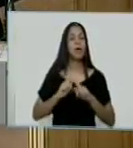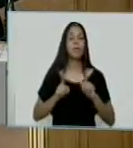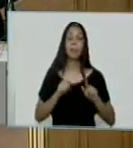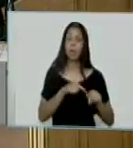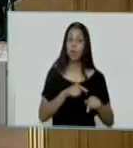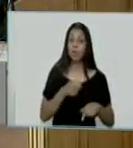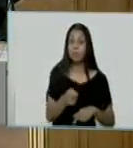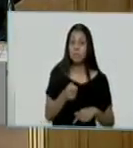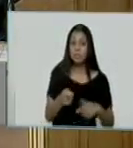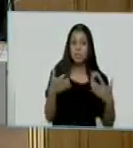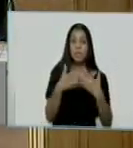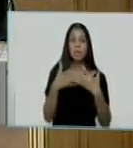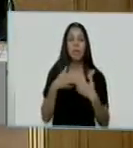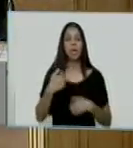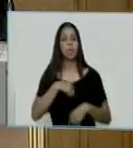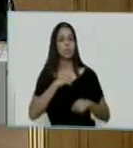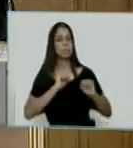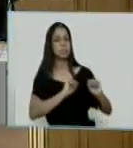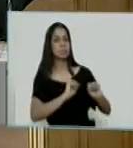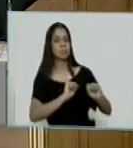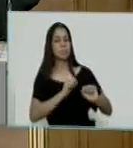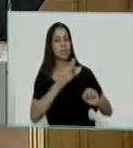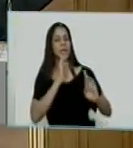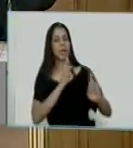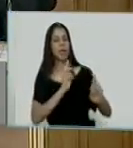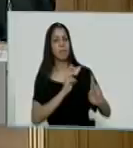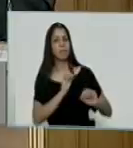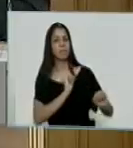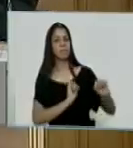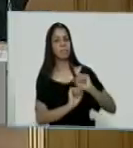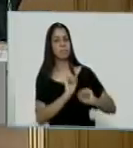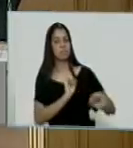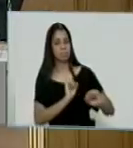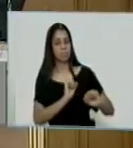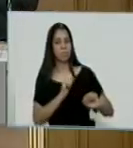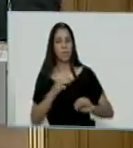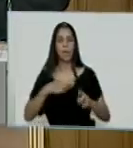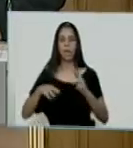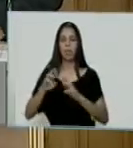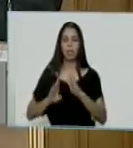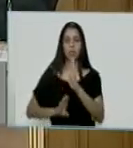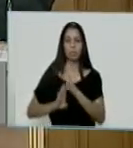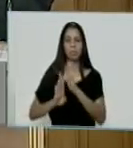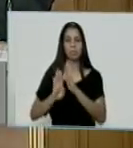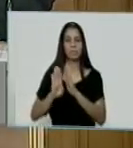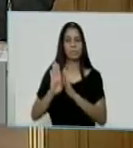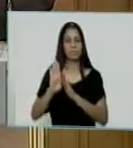de la revolución bolivariana para profundizarla aún más. Si es más violencia, es más revolución.